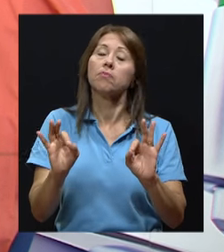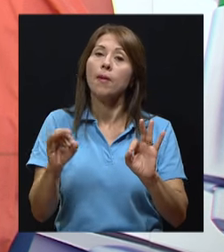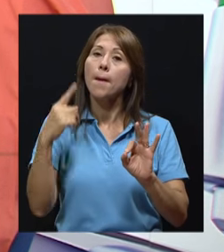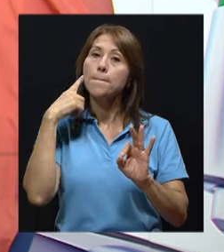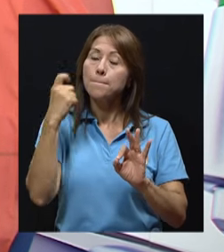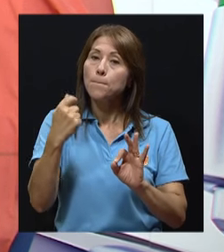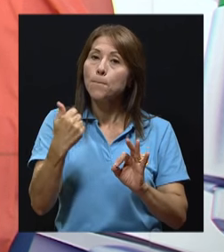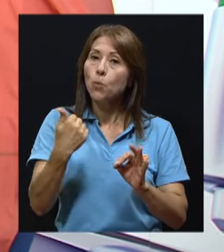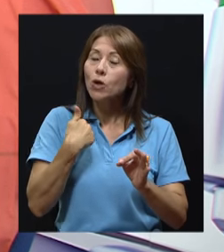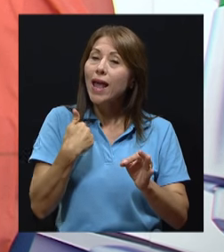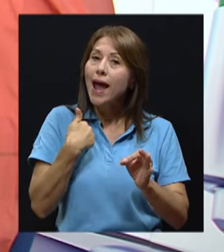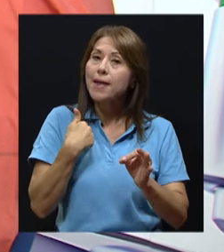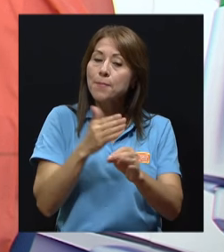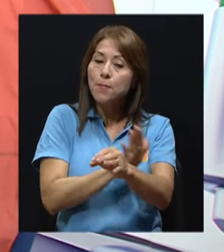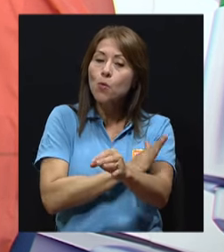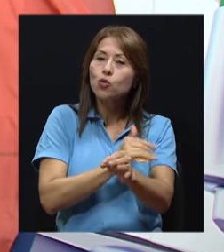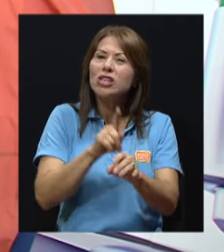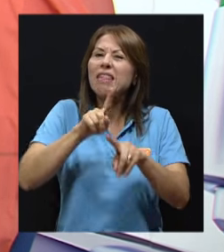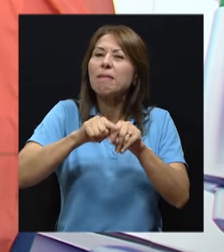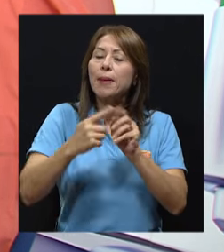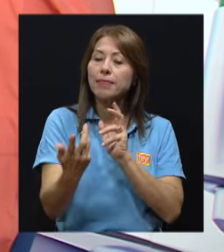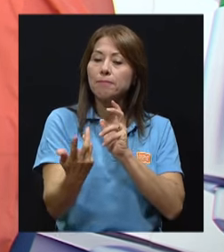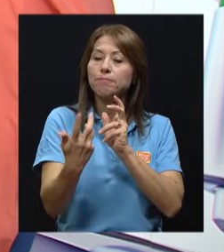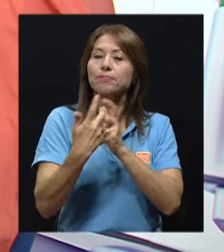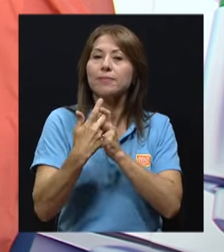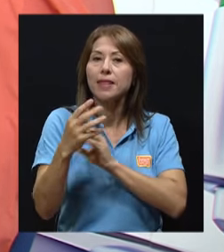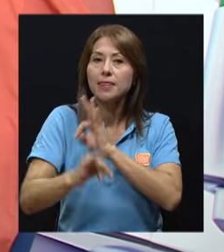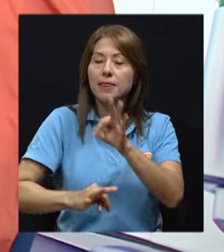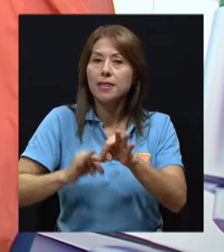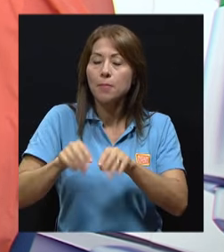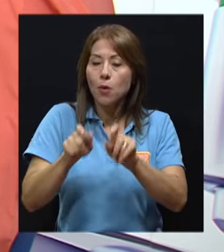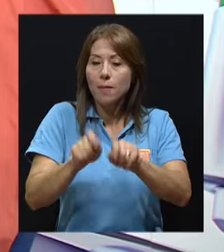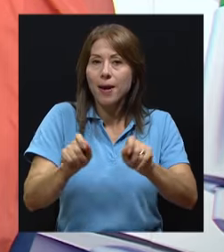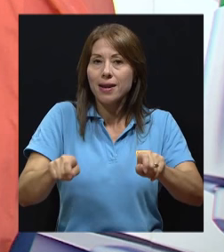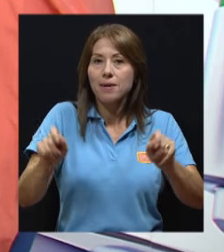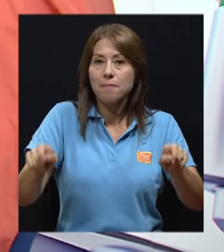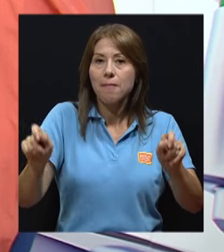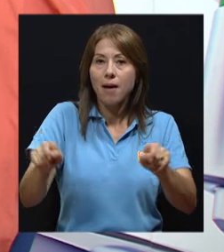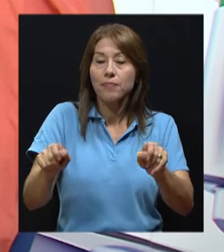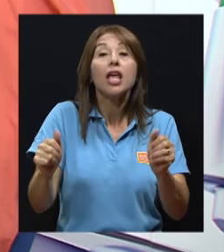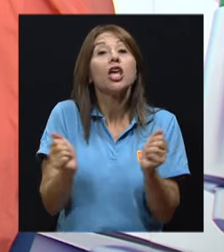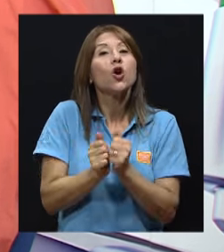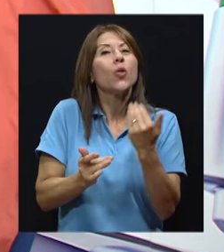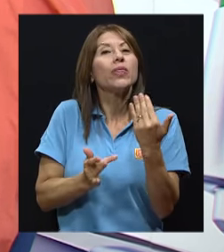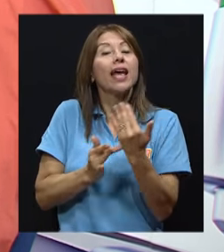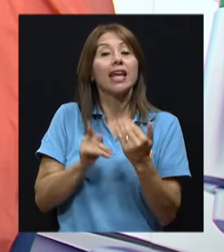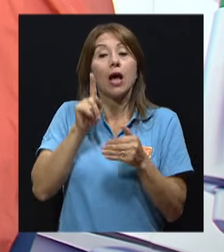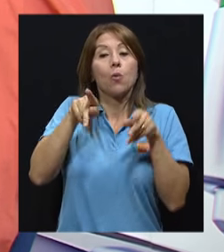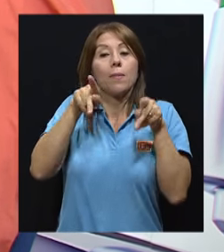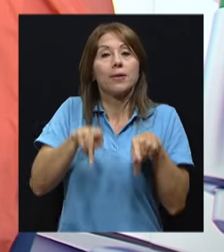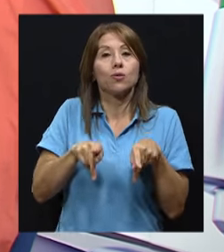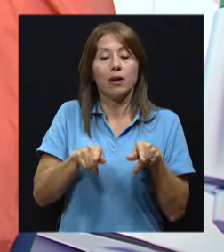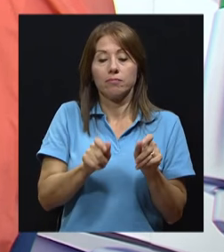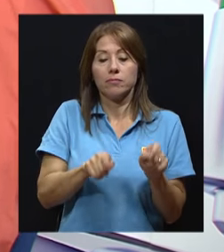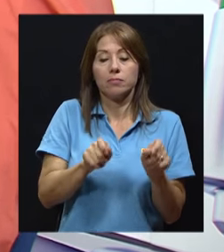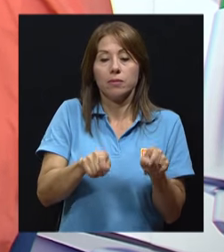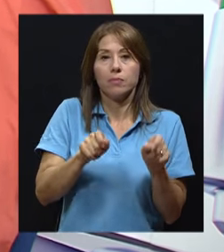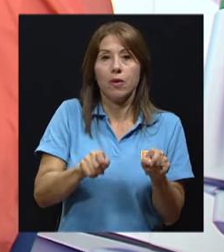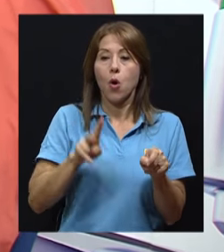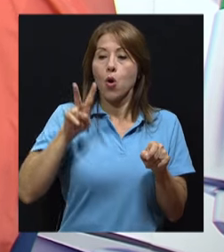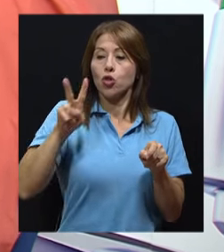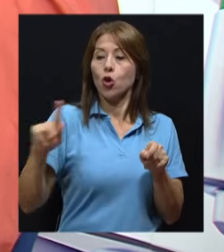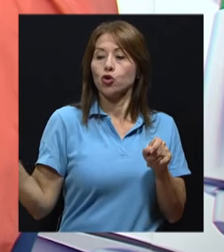música para el tipo de Marimba y con técnica de un ejecutante de dos ejecutantes de